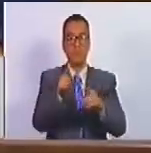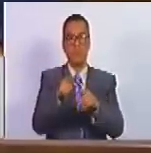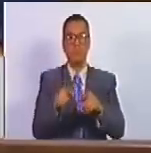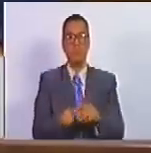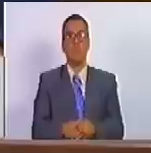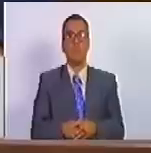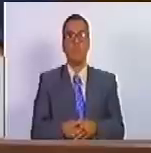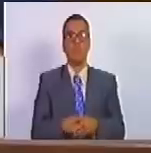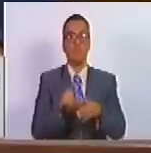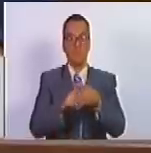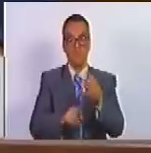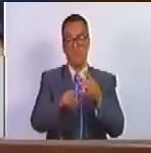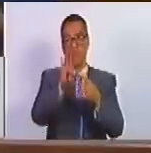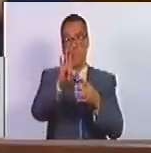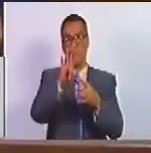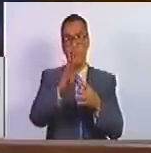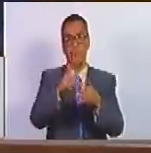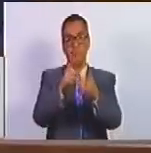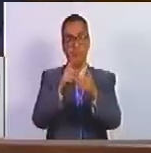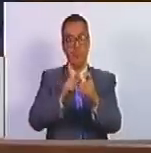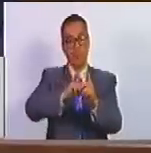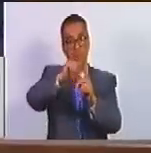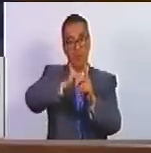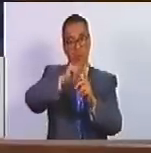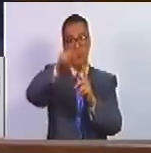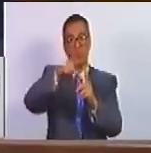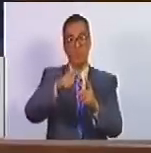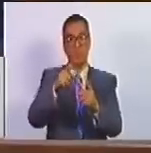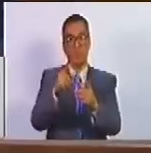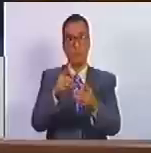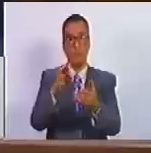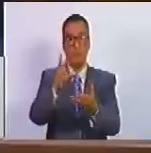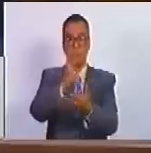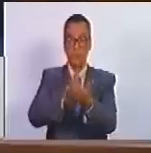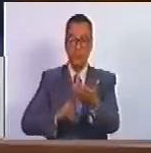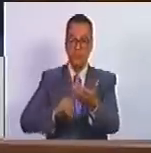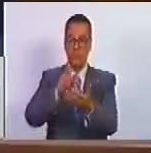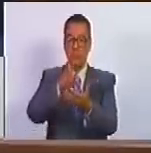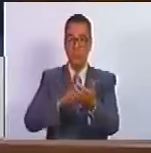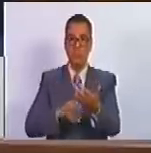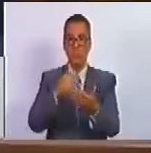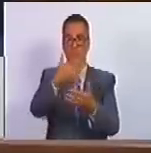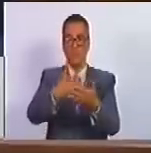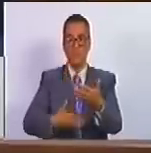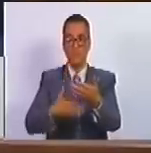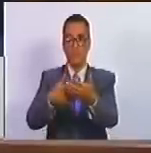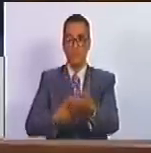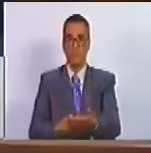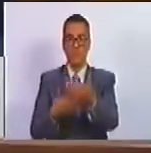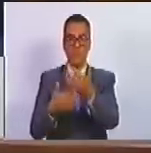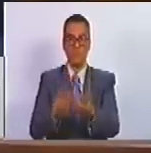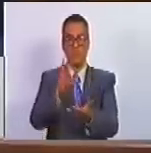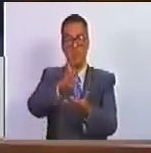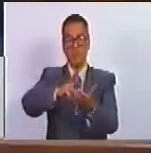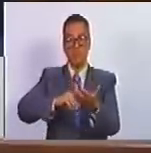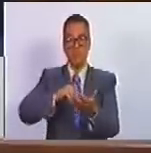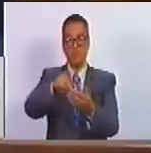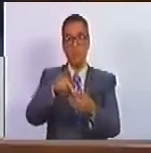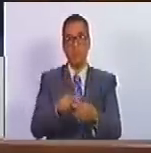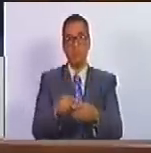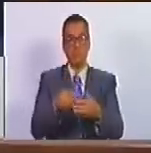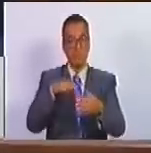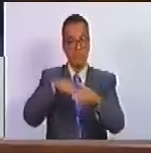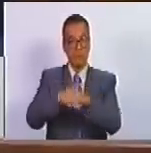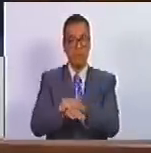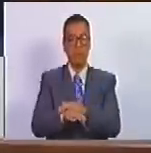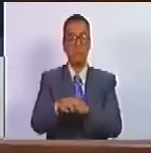barra. 4. Tasa de obtención de copias y certificados documentales. Incluye copias o